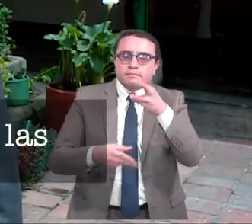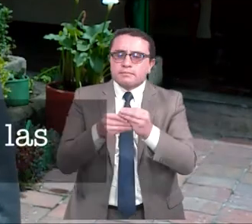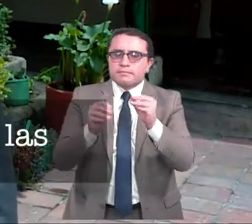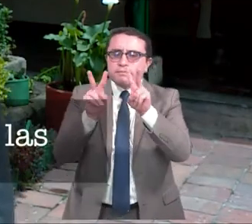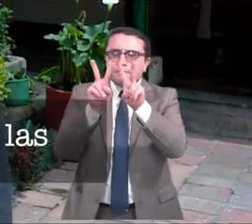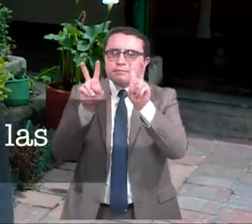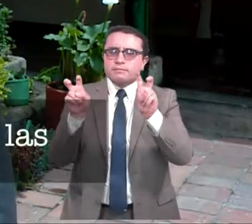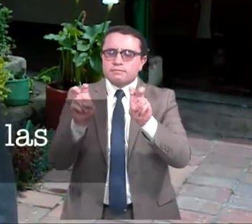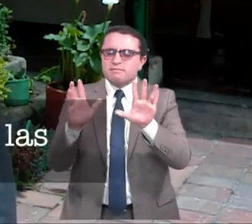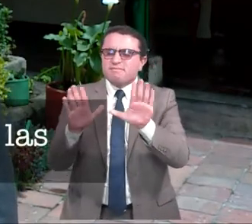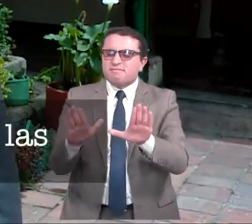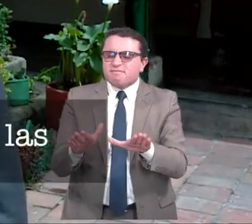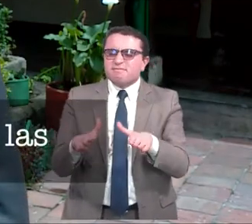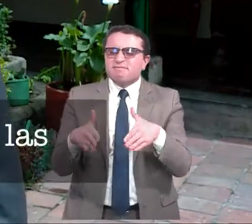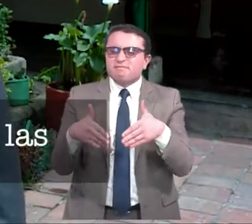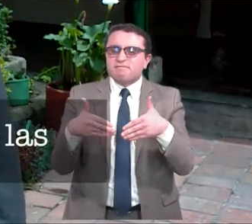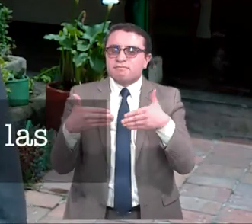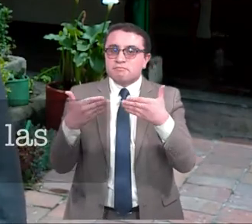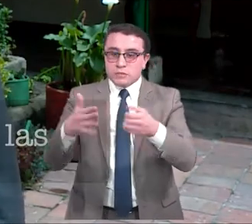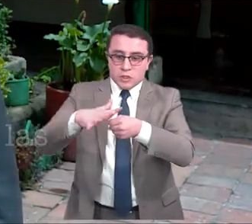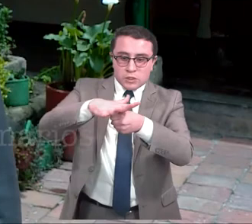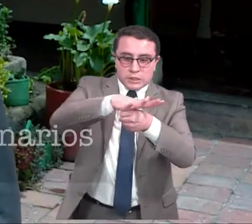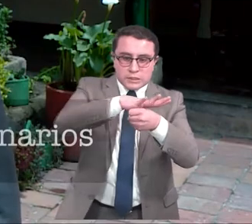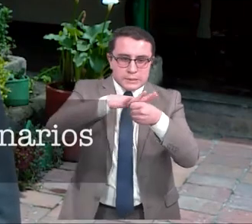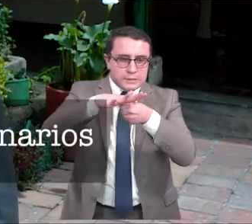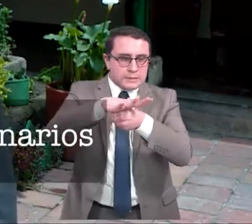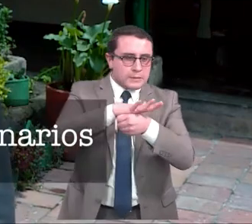unos temas de retroalimentación de las